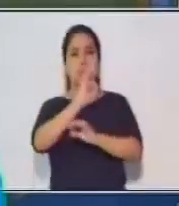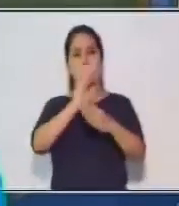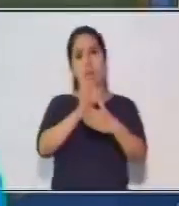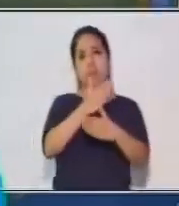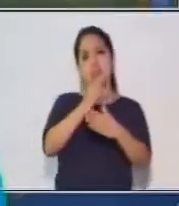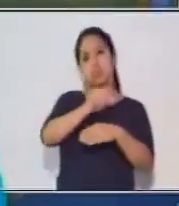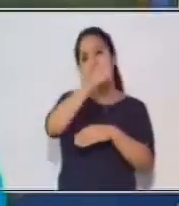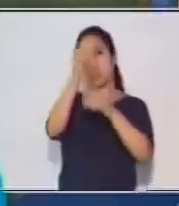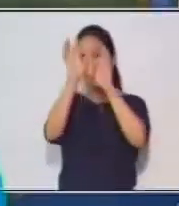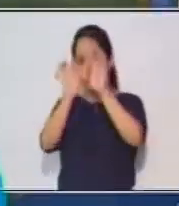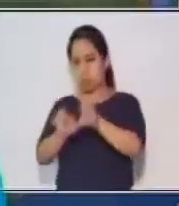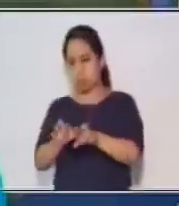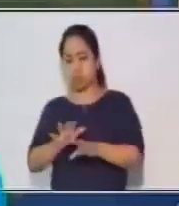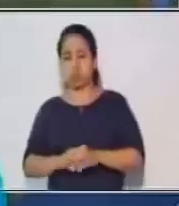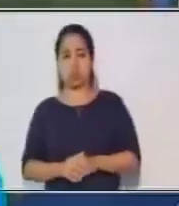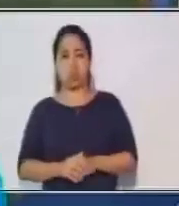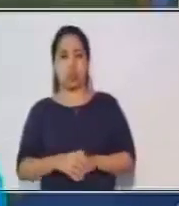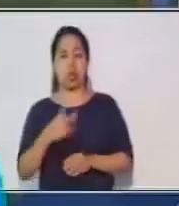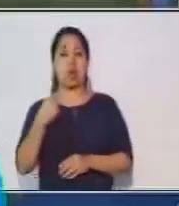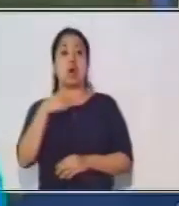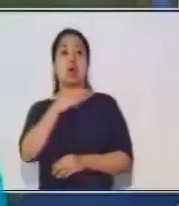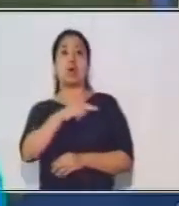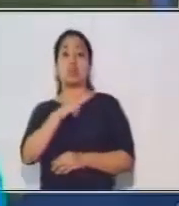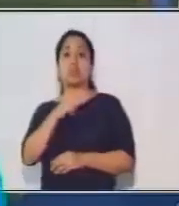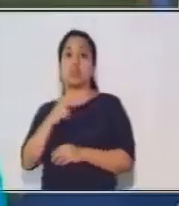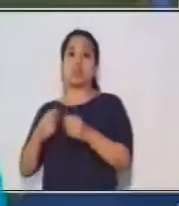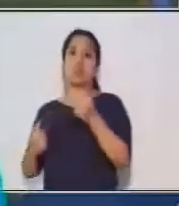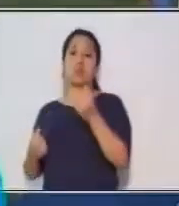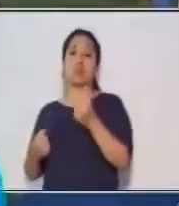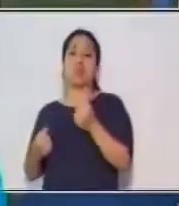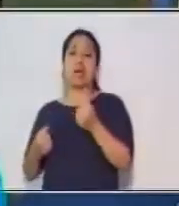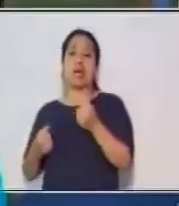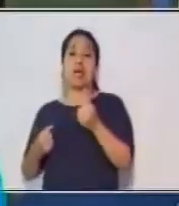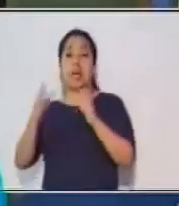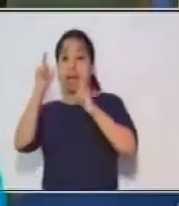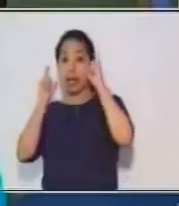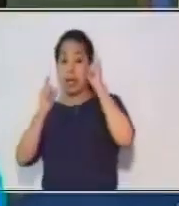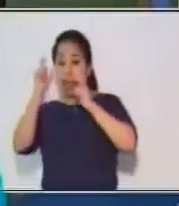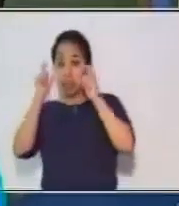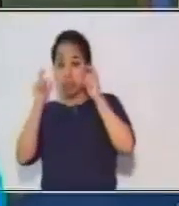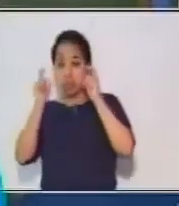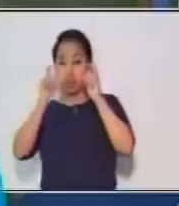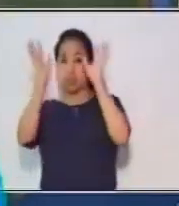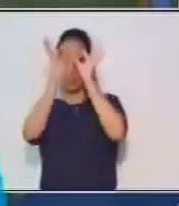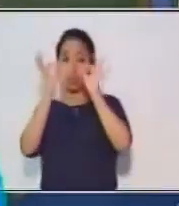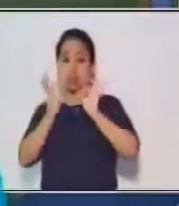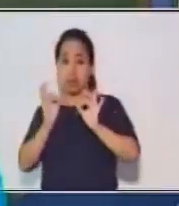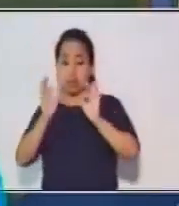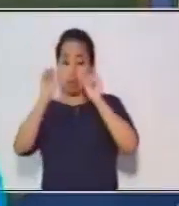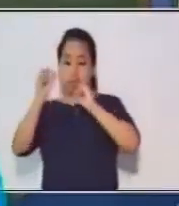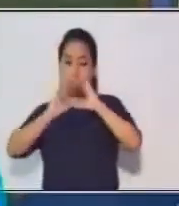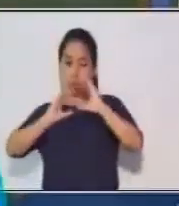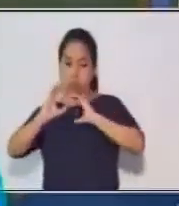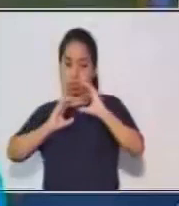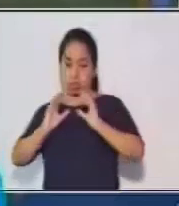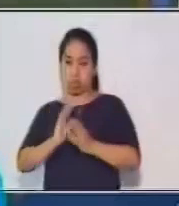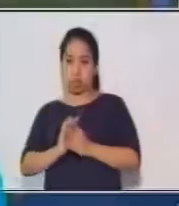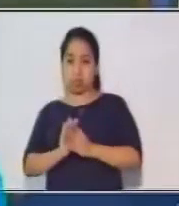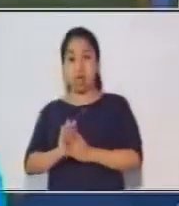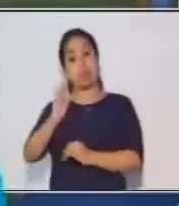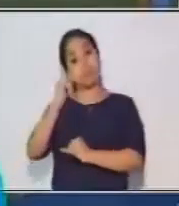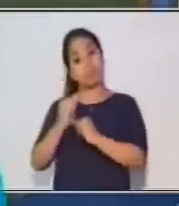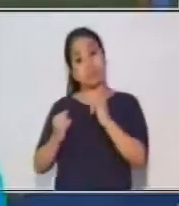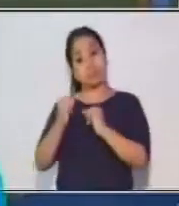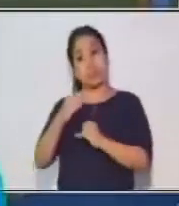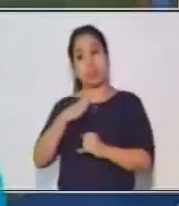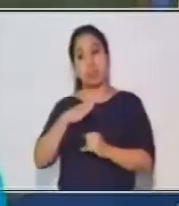otras personas, nuestros gestos, nuestras manos es una forma de comunicarnos. Y por último